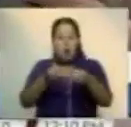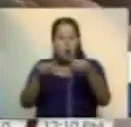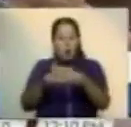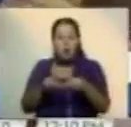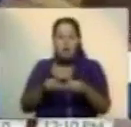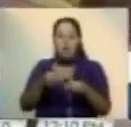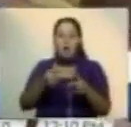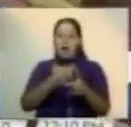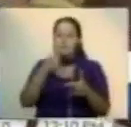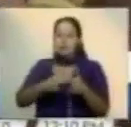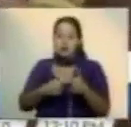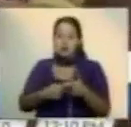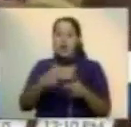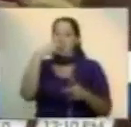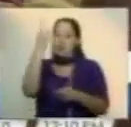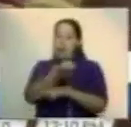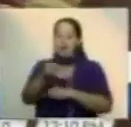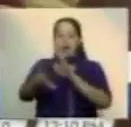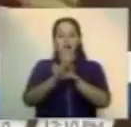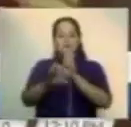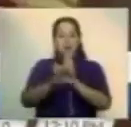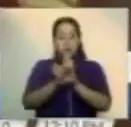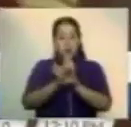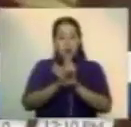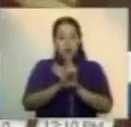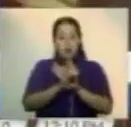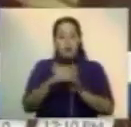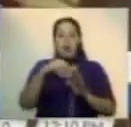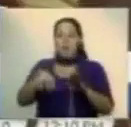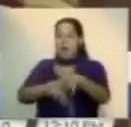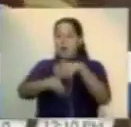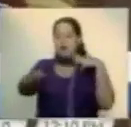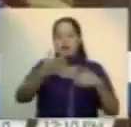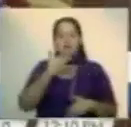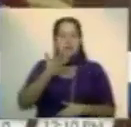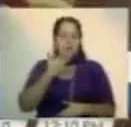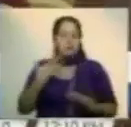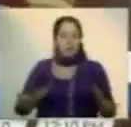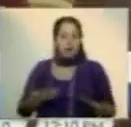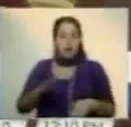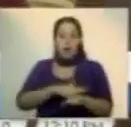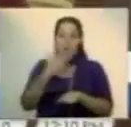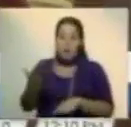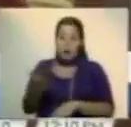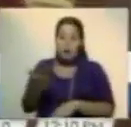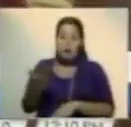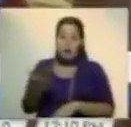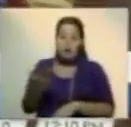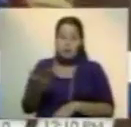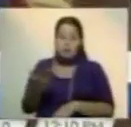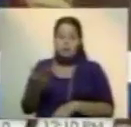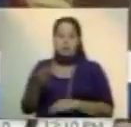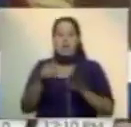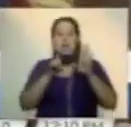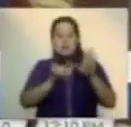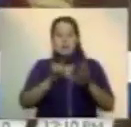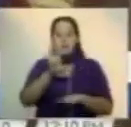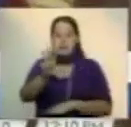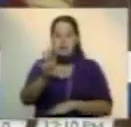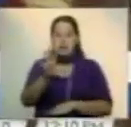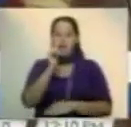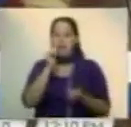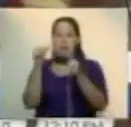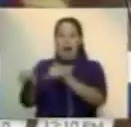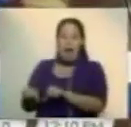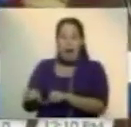procedería entonces como manda la Constitución, es decir, a su designación por mayoría simple. ¿Por qué digo esto? Porque con los 65 atesquerados